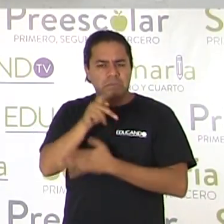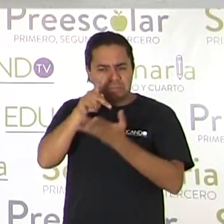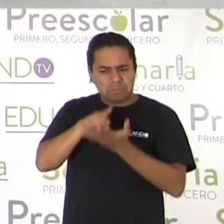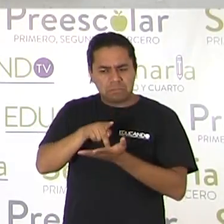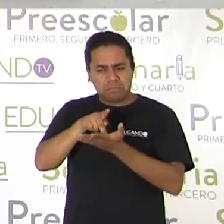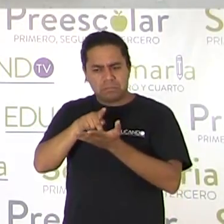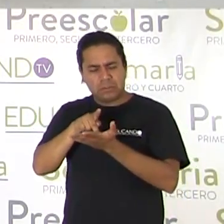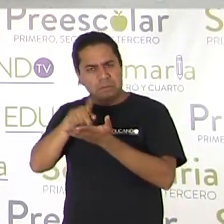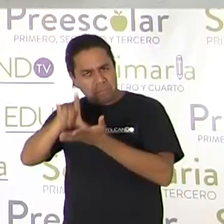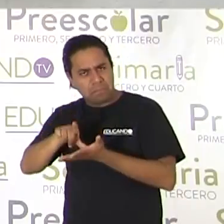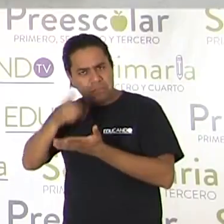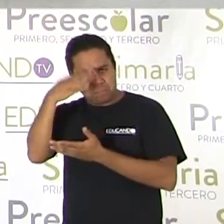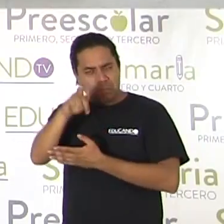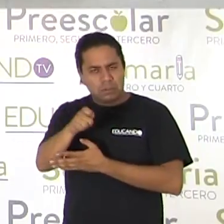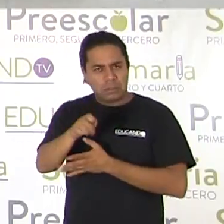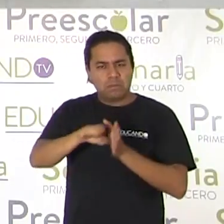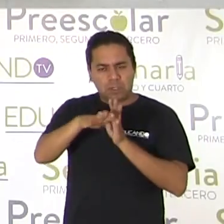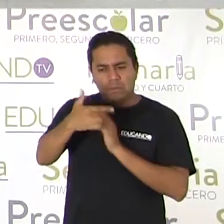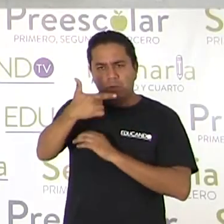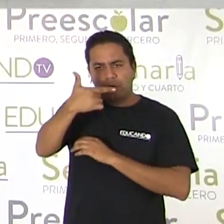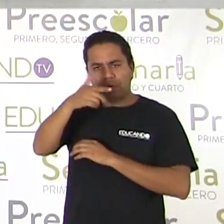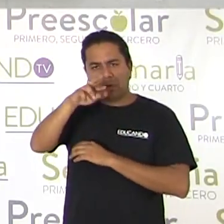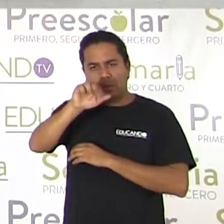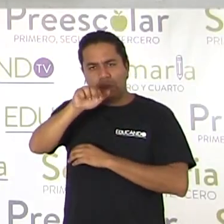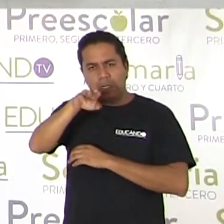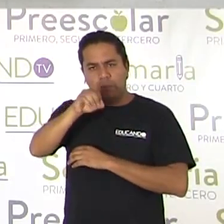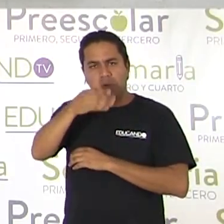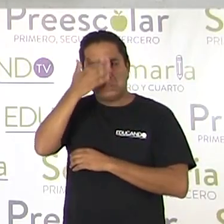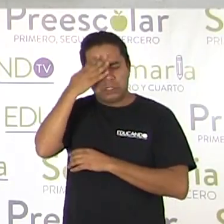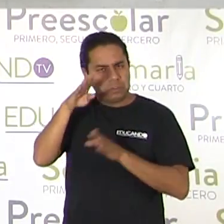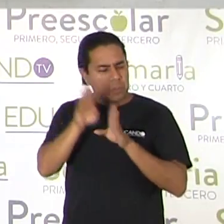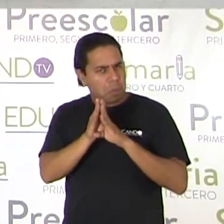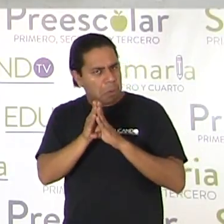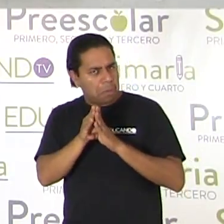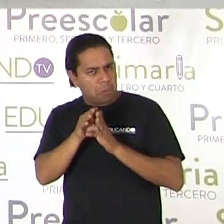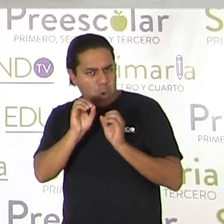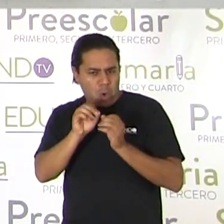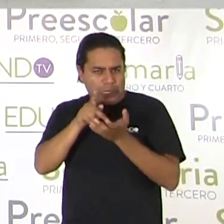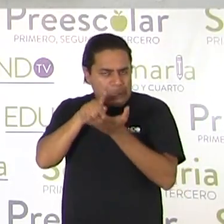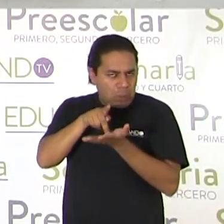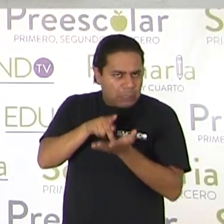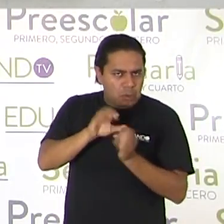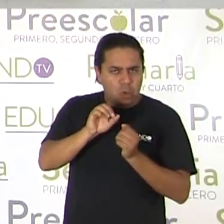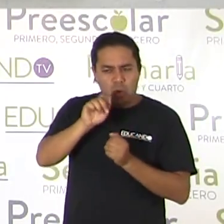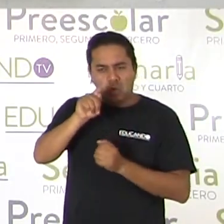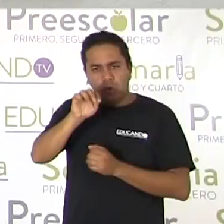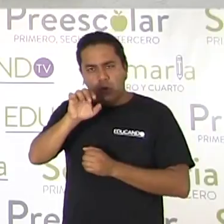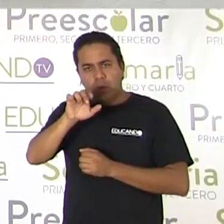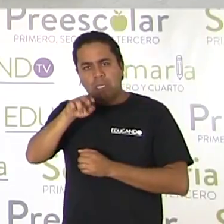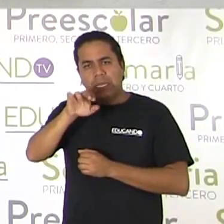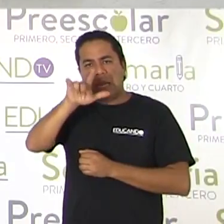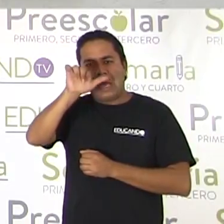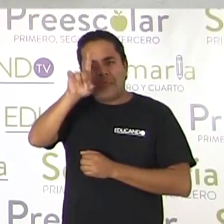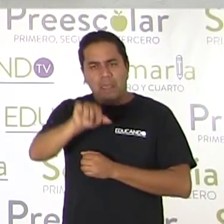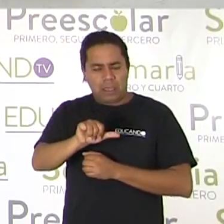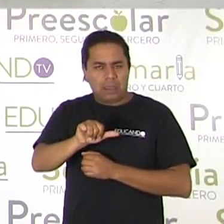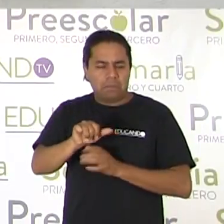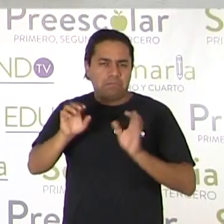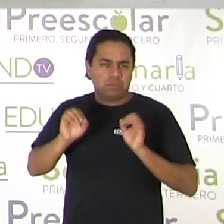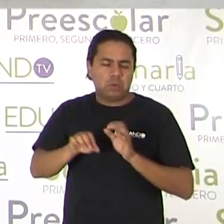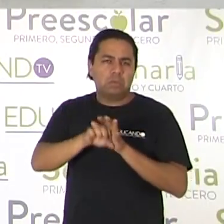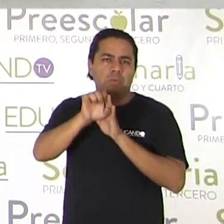medida. En este caso del gramo, ¿la puedes imaginar? El kilogramo, una tonelada. En el caso de las